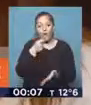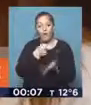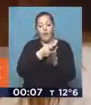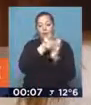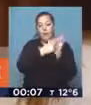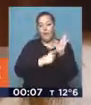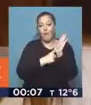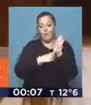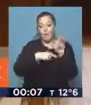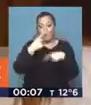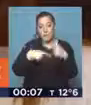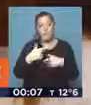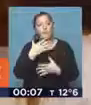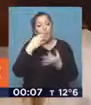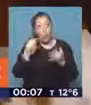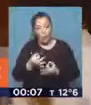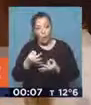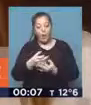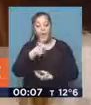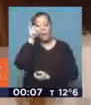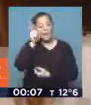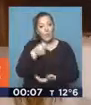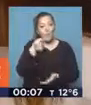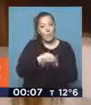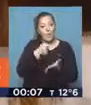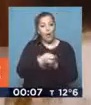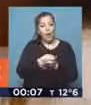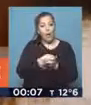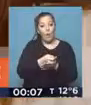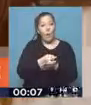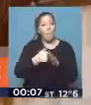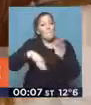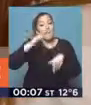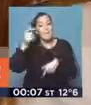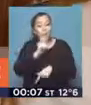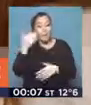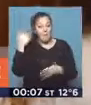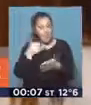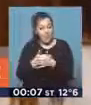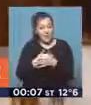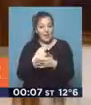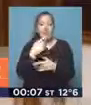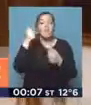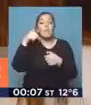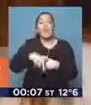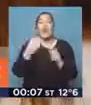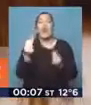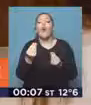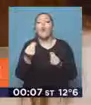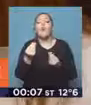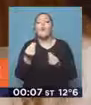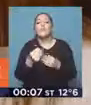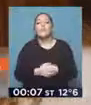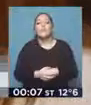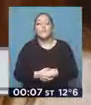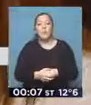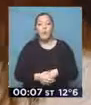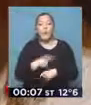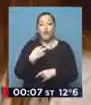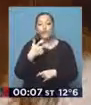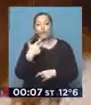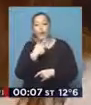siguientes o sea poder muy probable que la persona que pagó además estos meses diga bueno y ahora como medoro en el dinero por ahí por dos